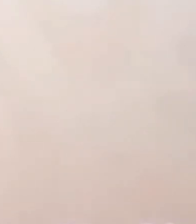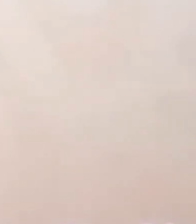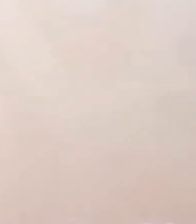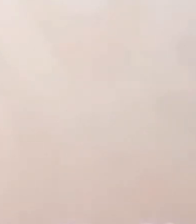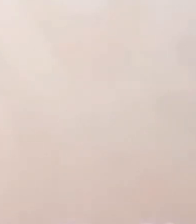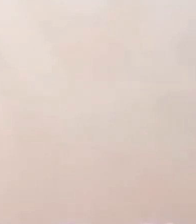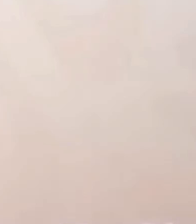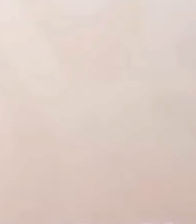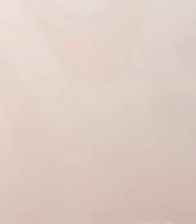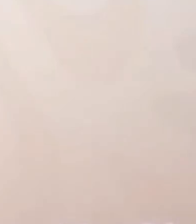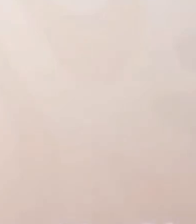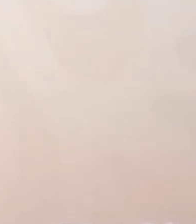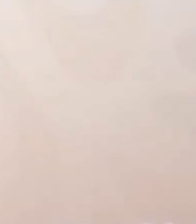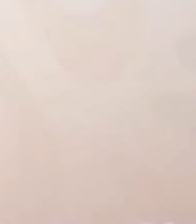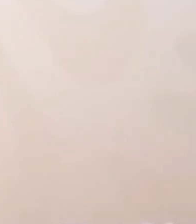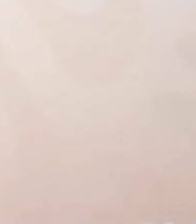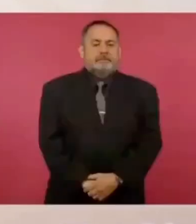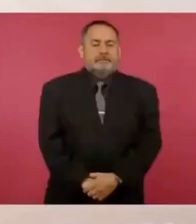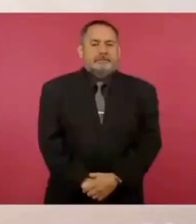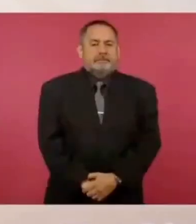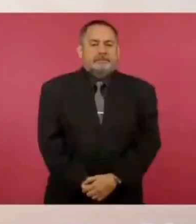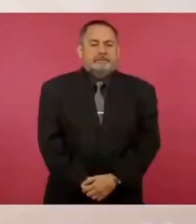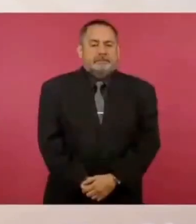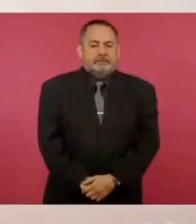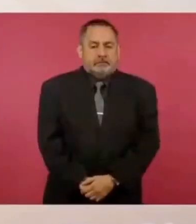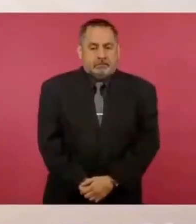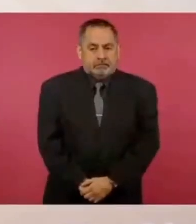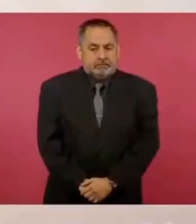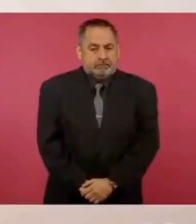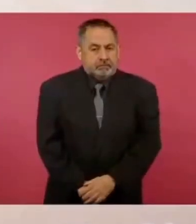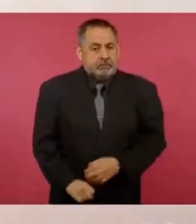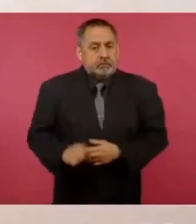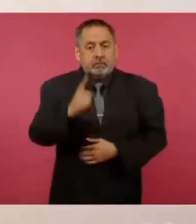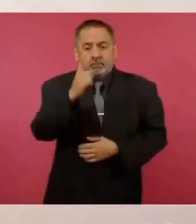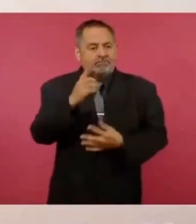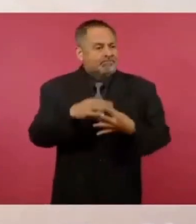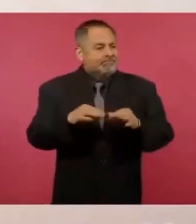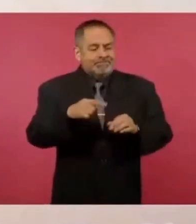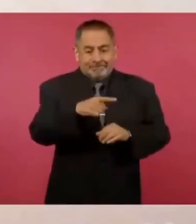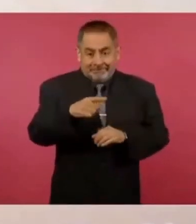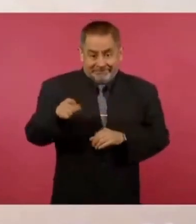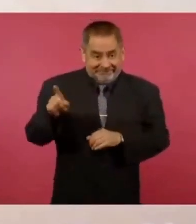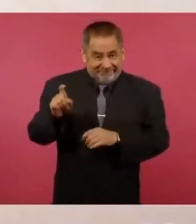Y hay una cosa que también es muy importante, cuesta menos.